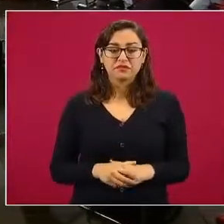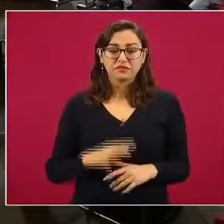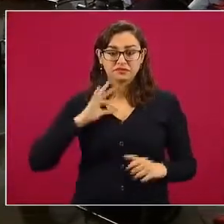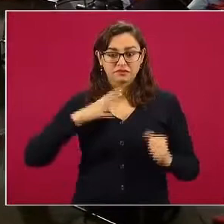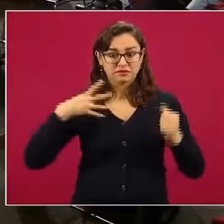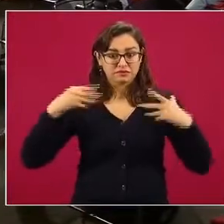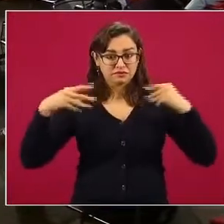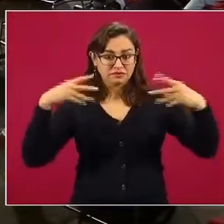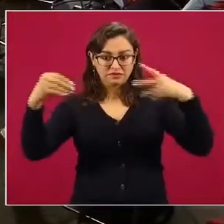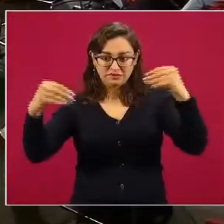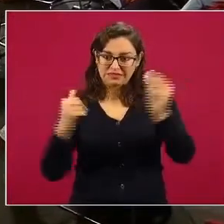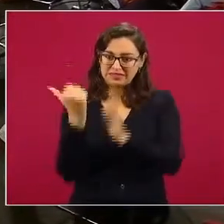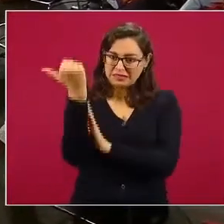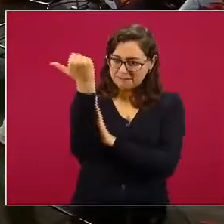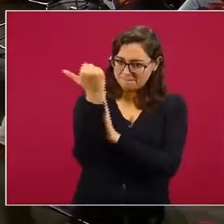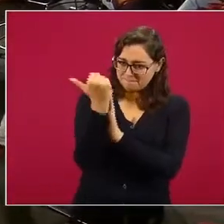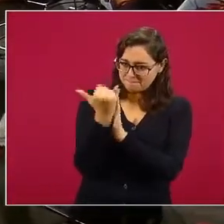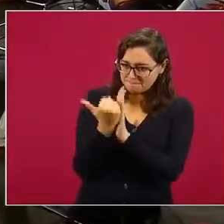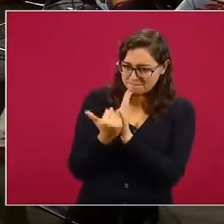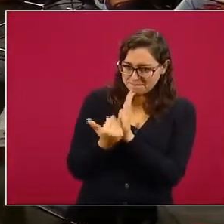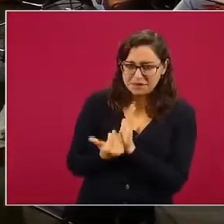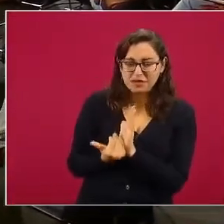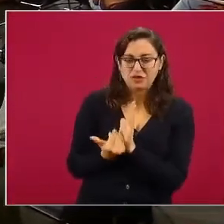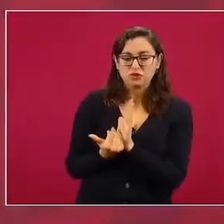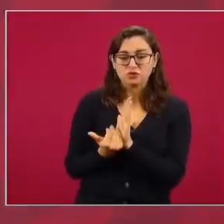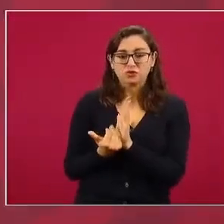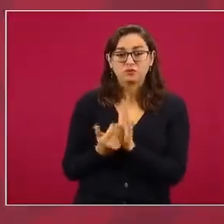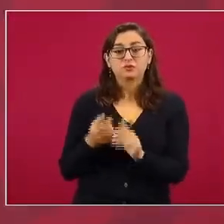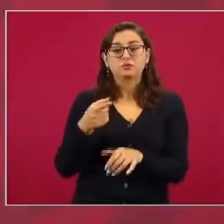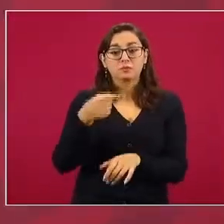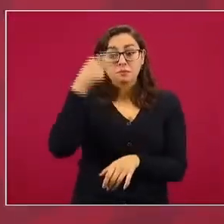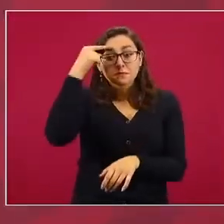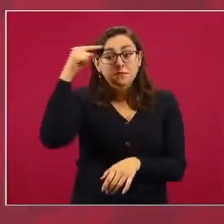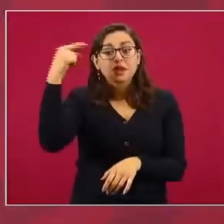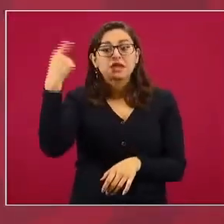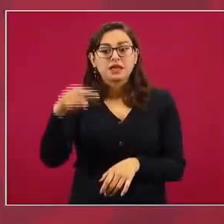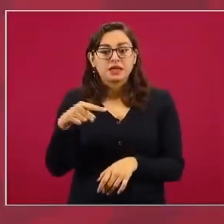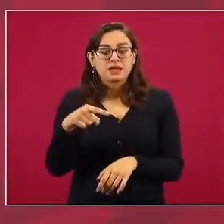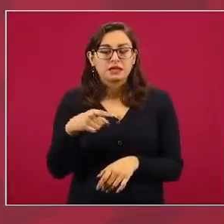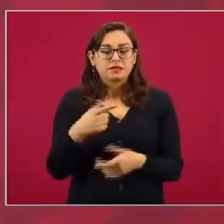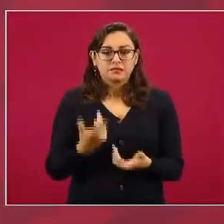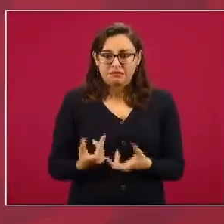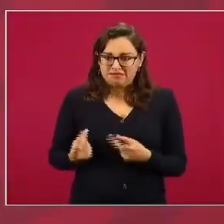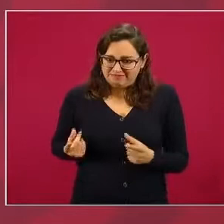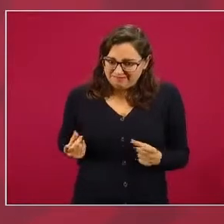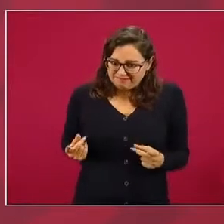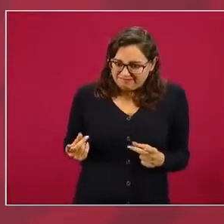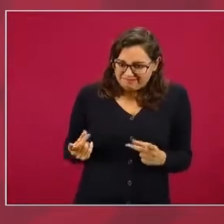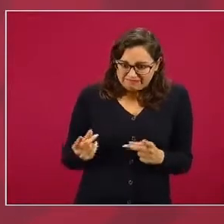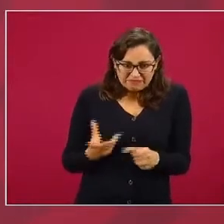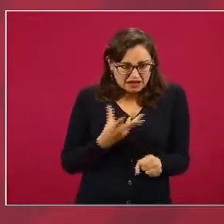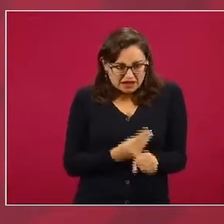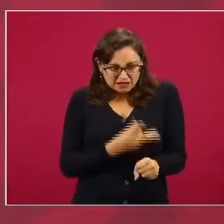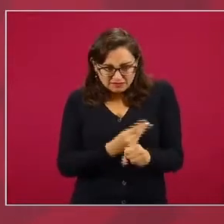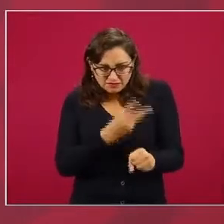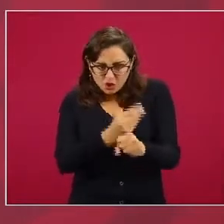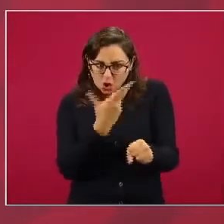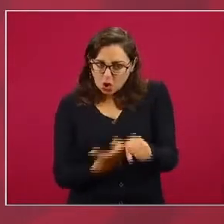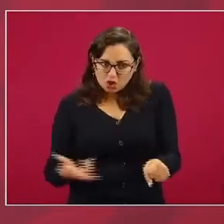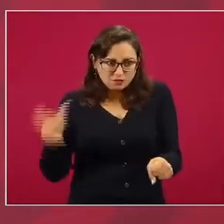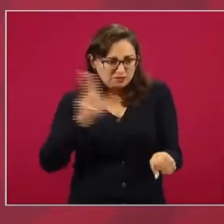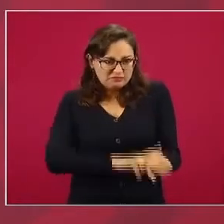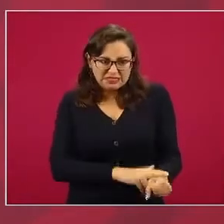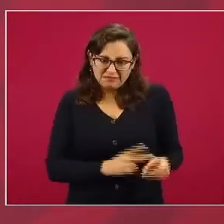disminuir el número de contagios para que nos diera tiempo y tener toda la